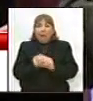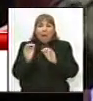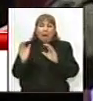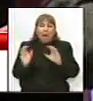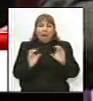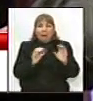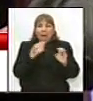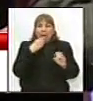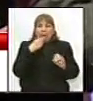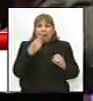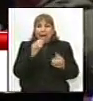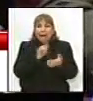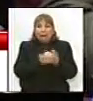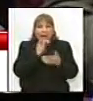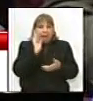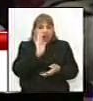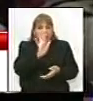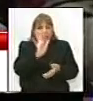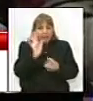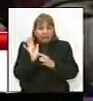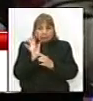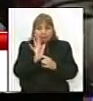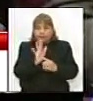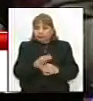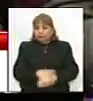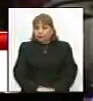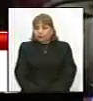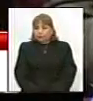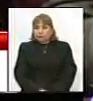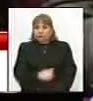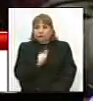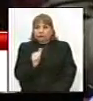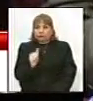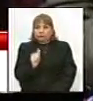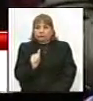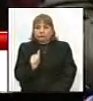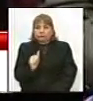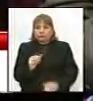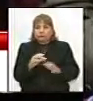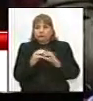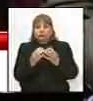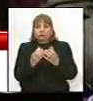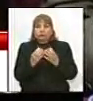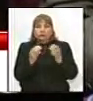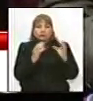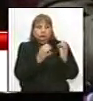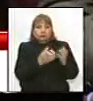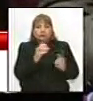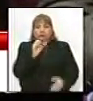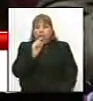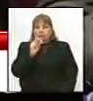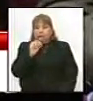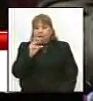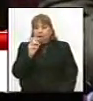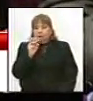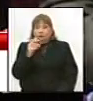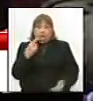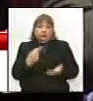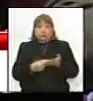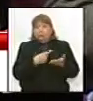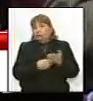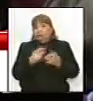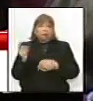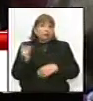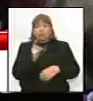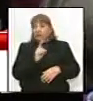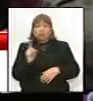asignado en su presentación a la Cámara de Senadores, no en su debate, porque entiendo que después vamos a ver en